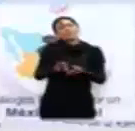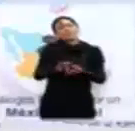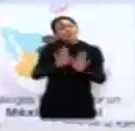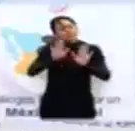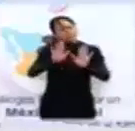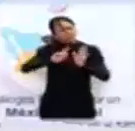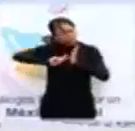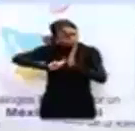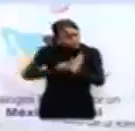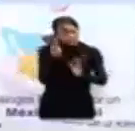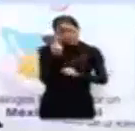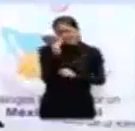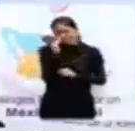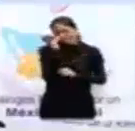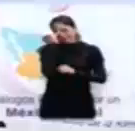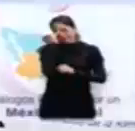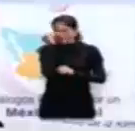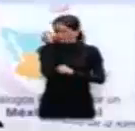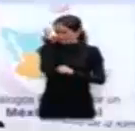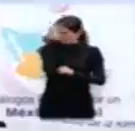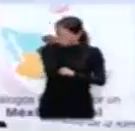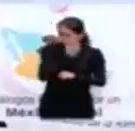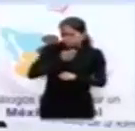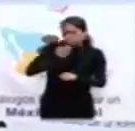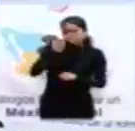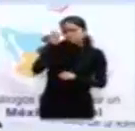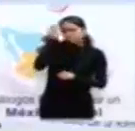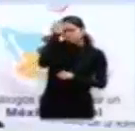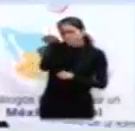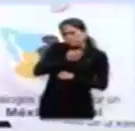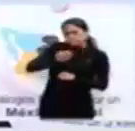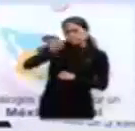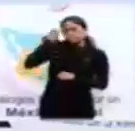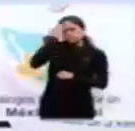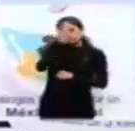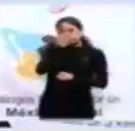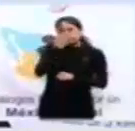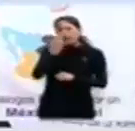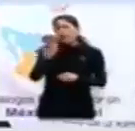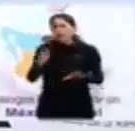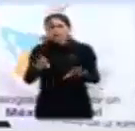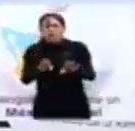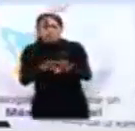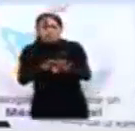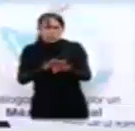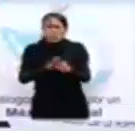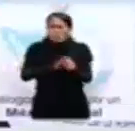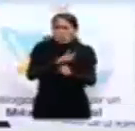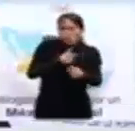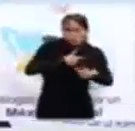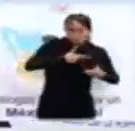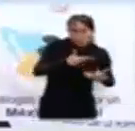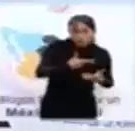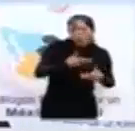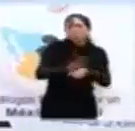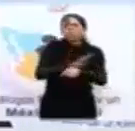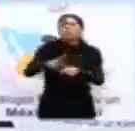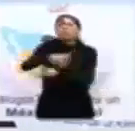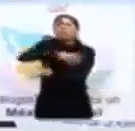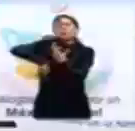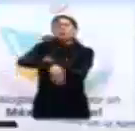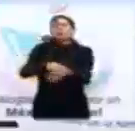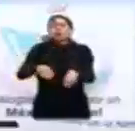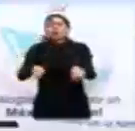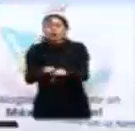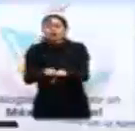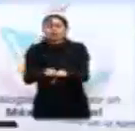valoración de cómo es la relación de cargas y beneficios, cómo es la relación de contraprestaciones entre